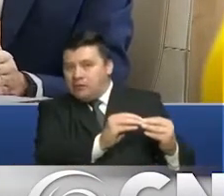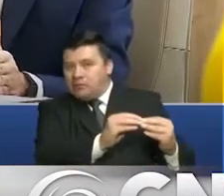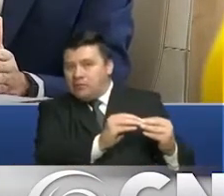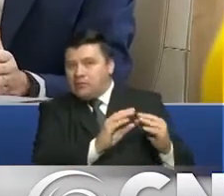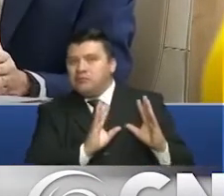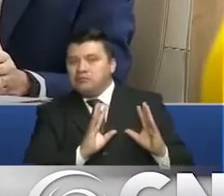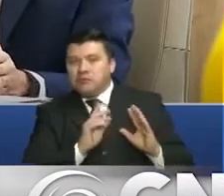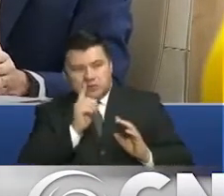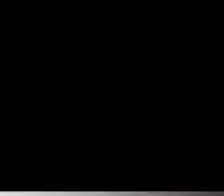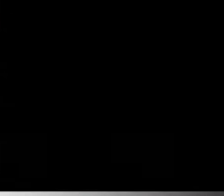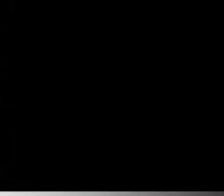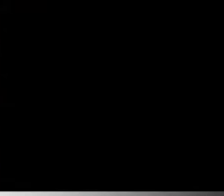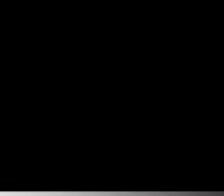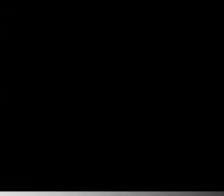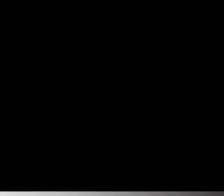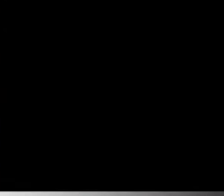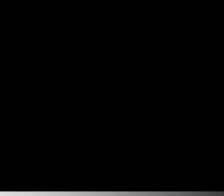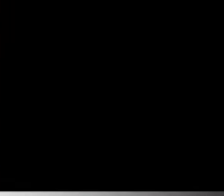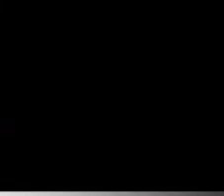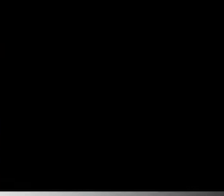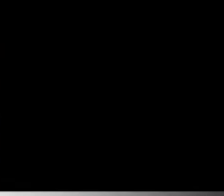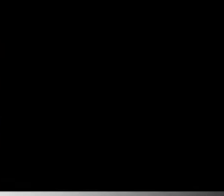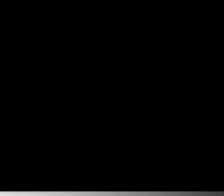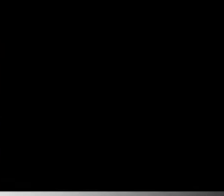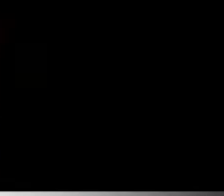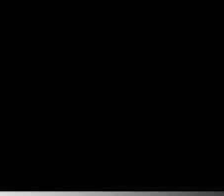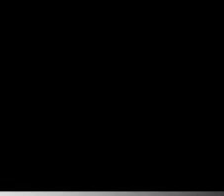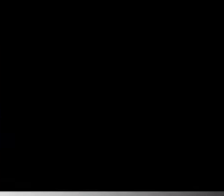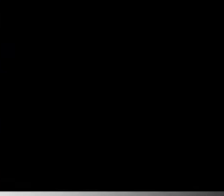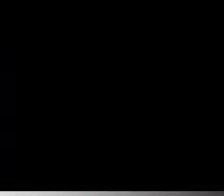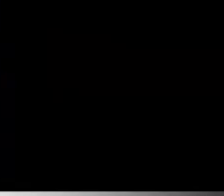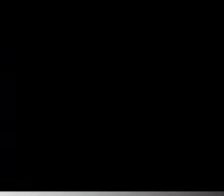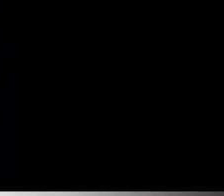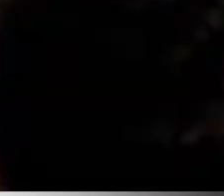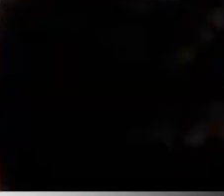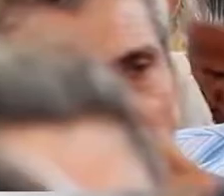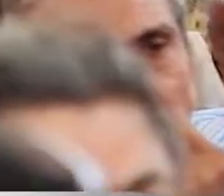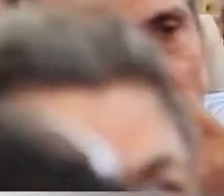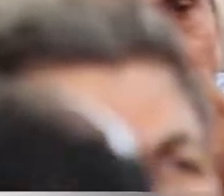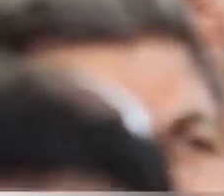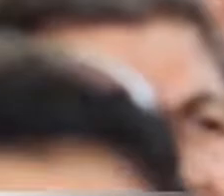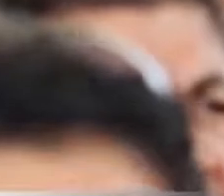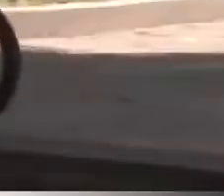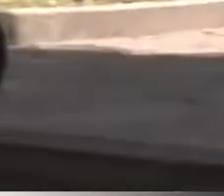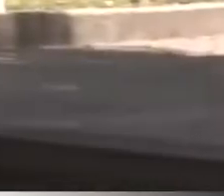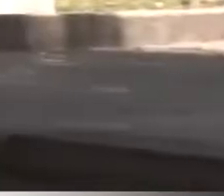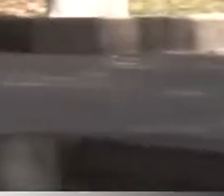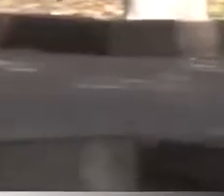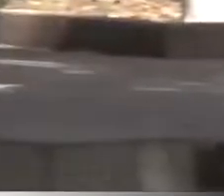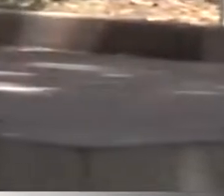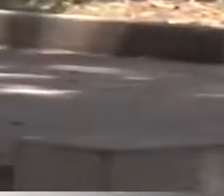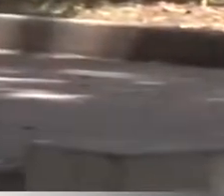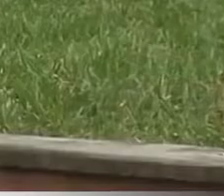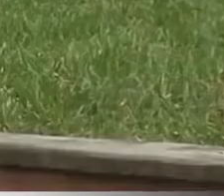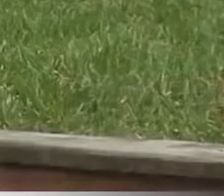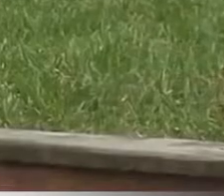desprovistos de penalidad finalmente dijo que a quienes se les venció el arriendo en esta temporada que automáticamente prorrogado hasta que termine el periodo de